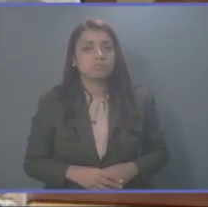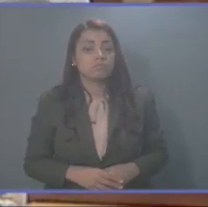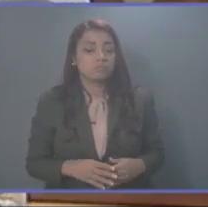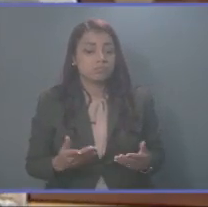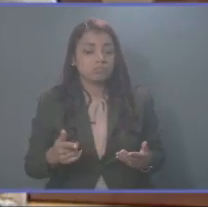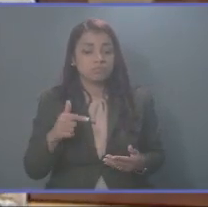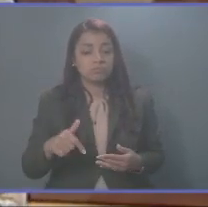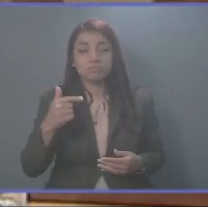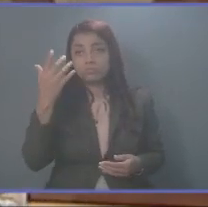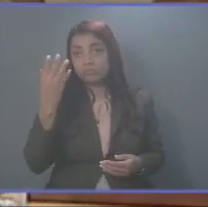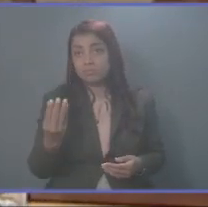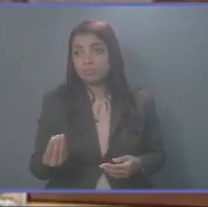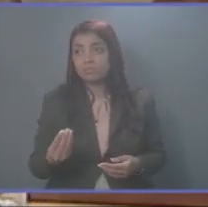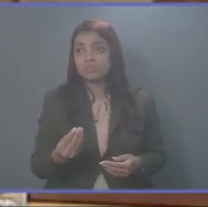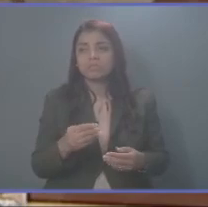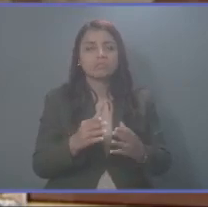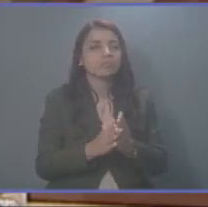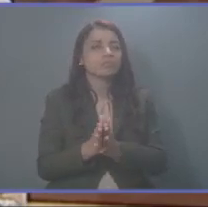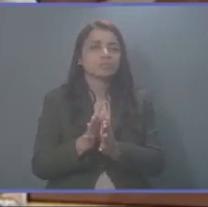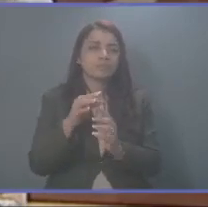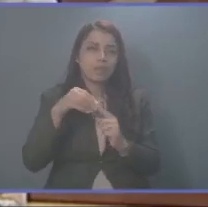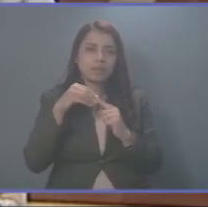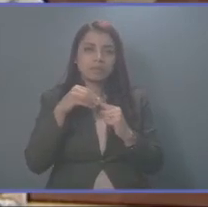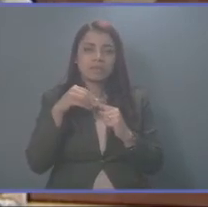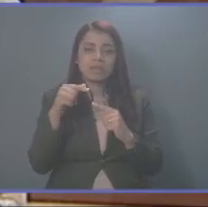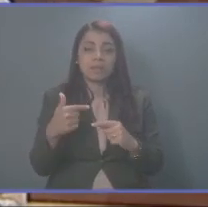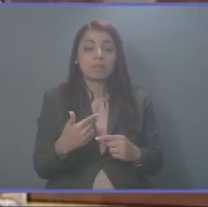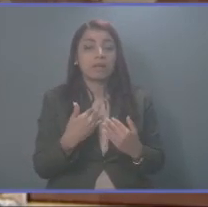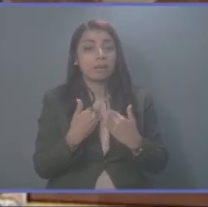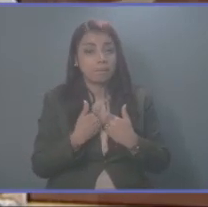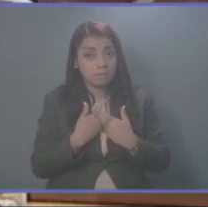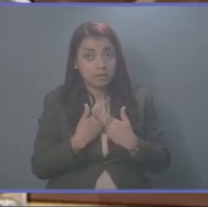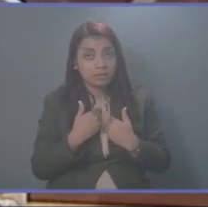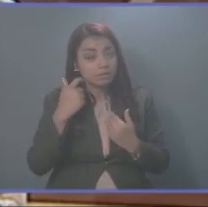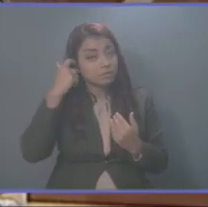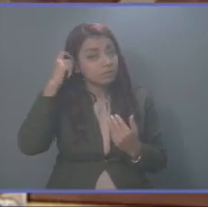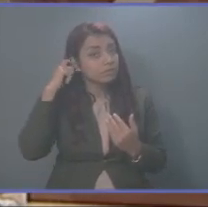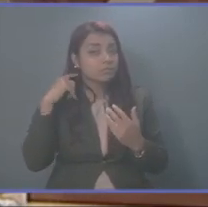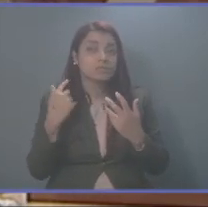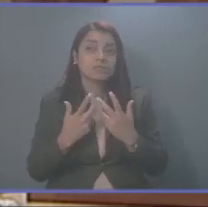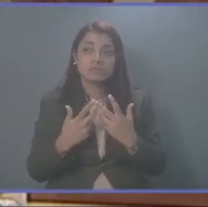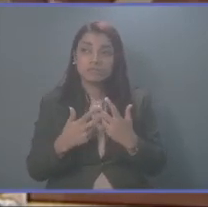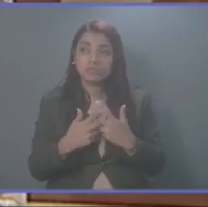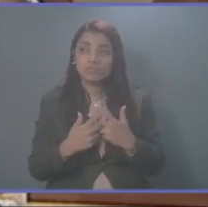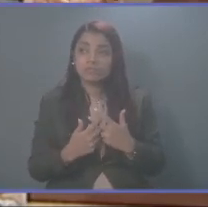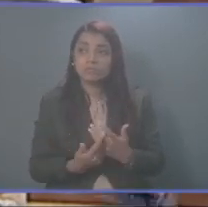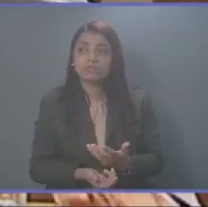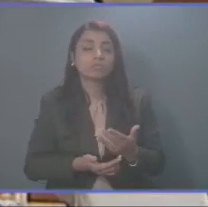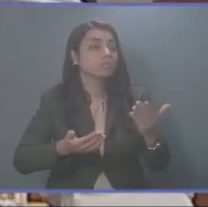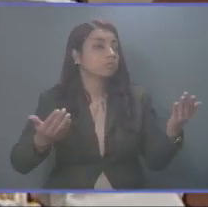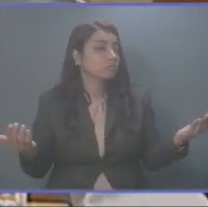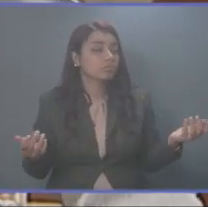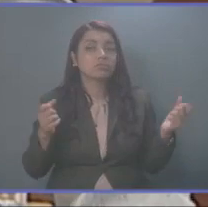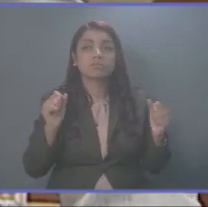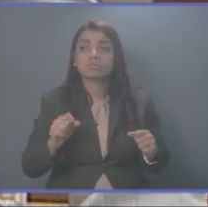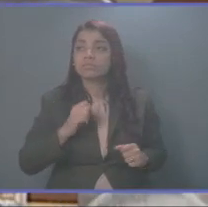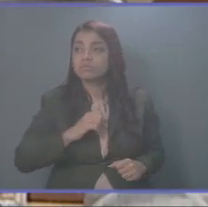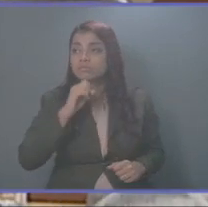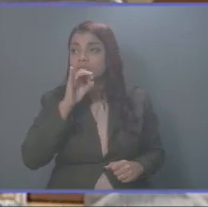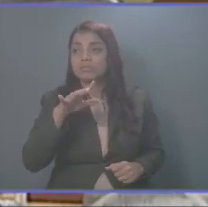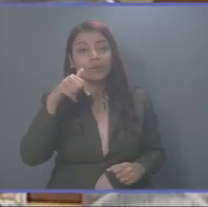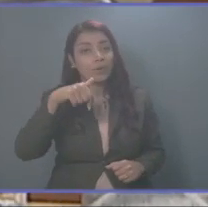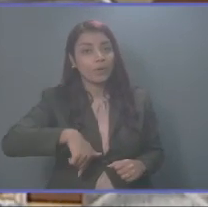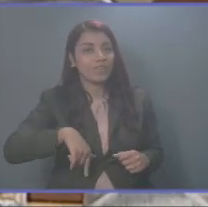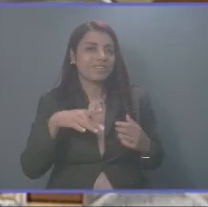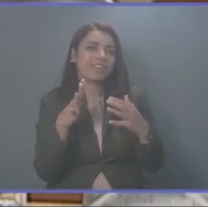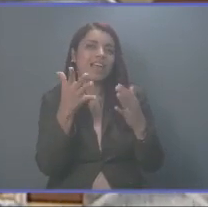Esta es una fecha muy especial para mí, estimados colegas, pues puedo decir que me encuentro cumpliendo